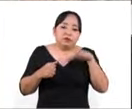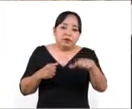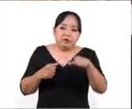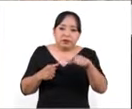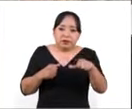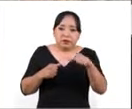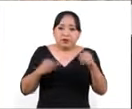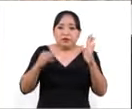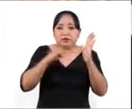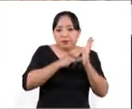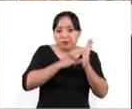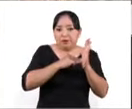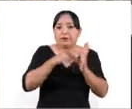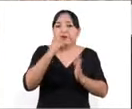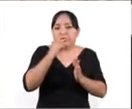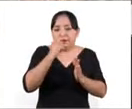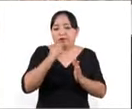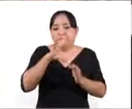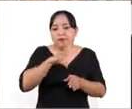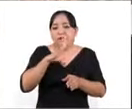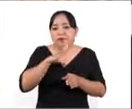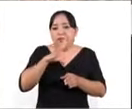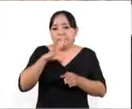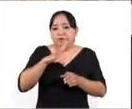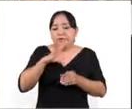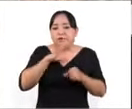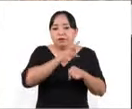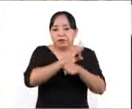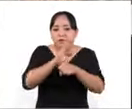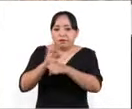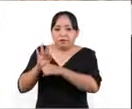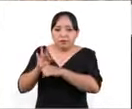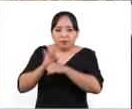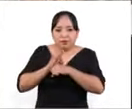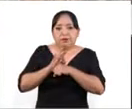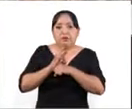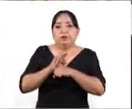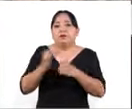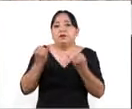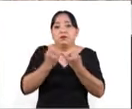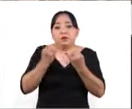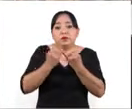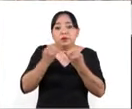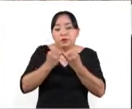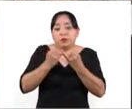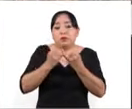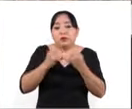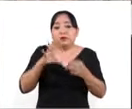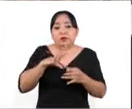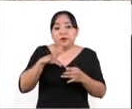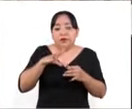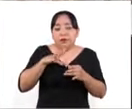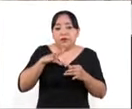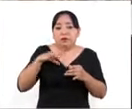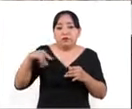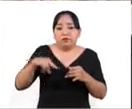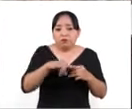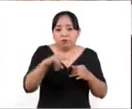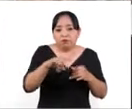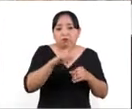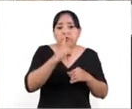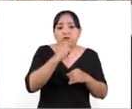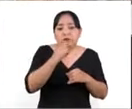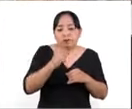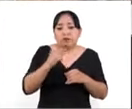policías apoyados con 1.639 vehículos. Aparte de estas 1.639 patrullas, tuvimos 330